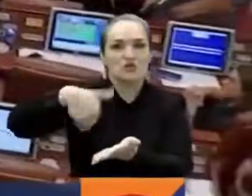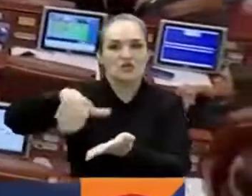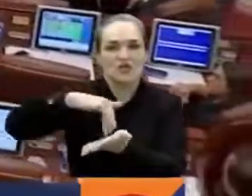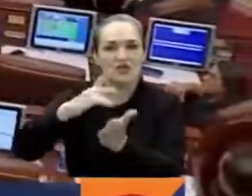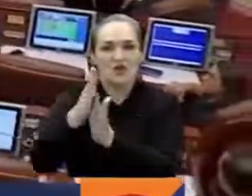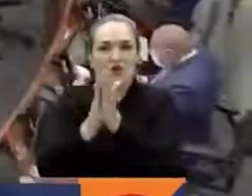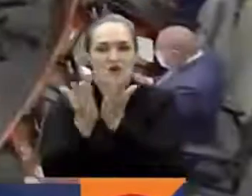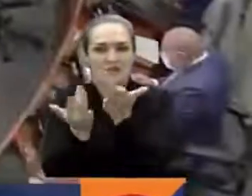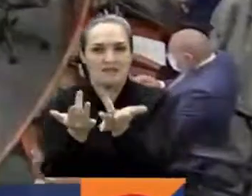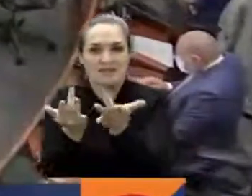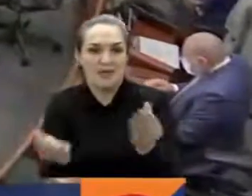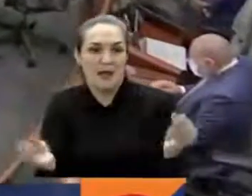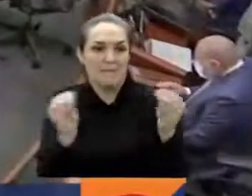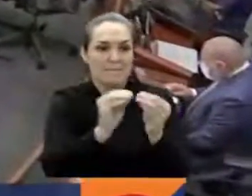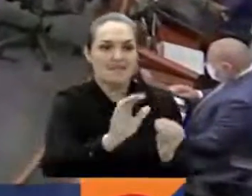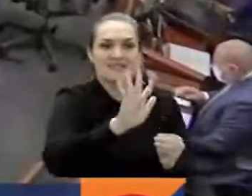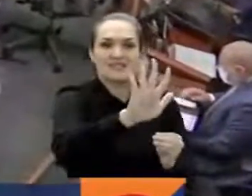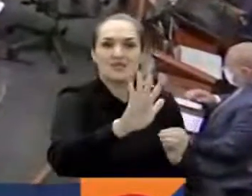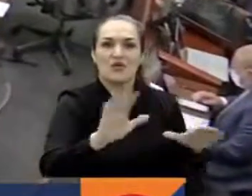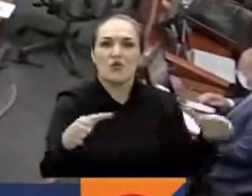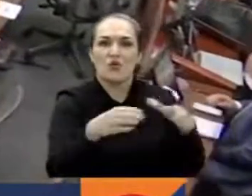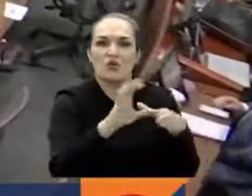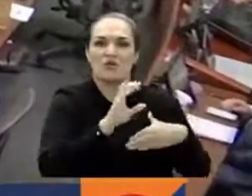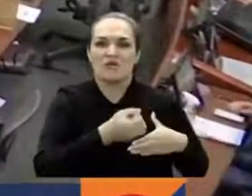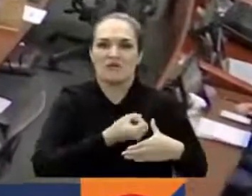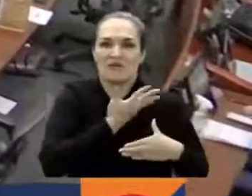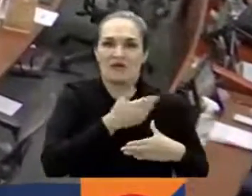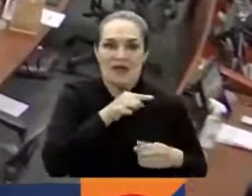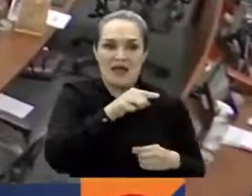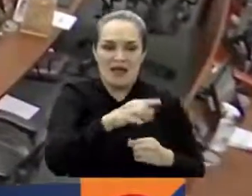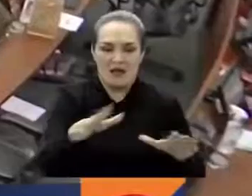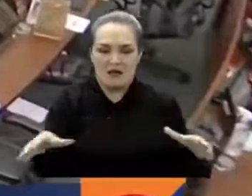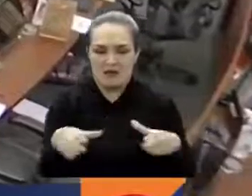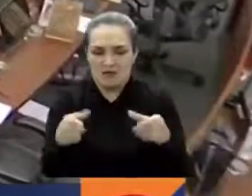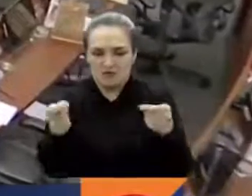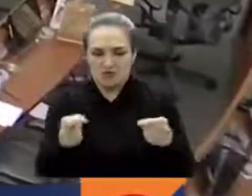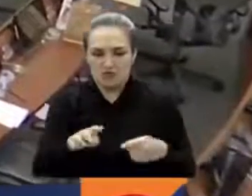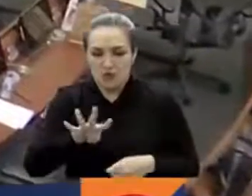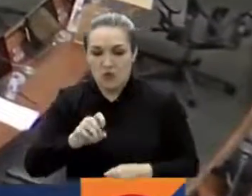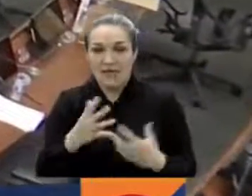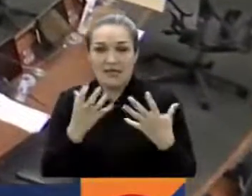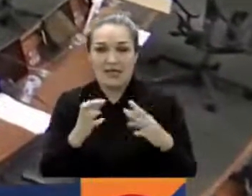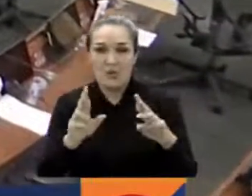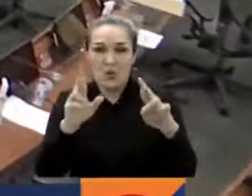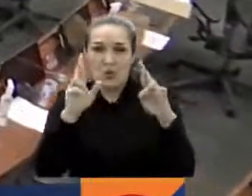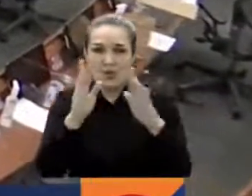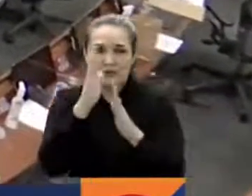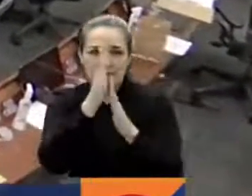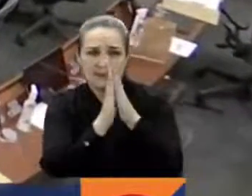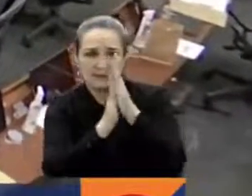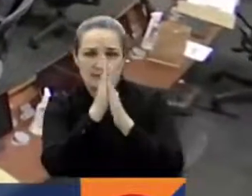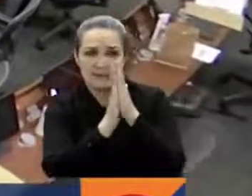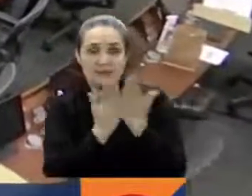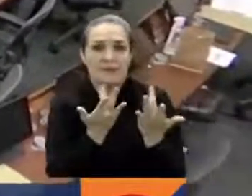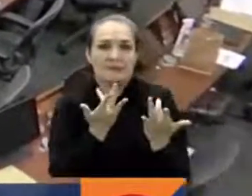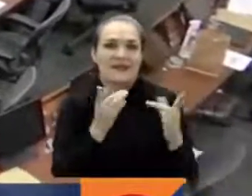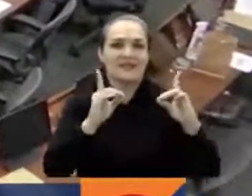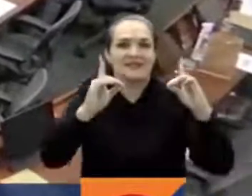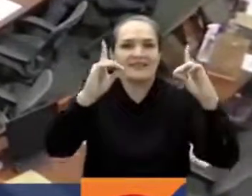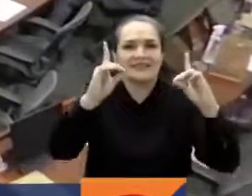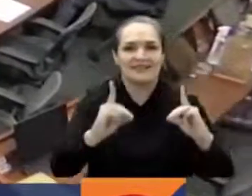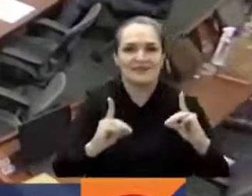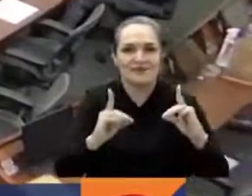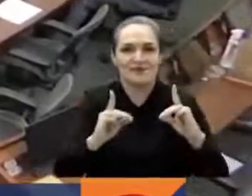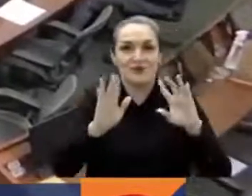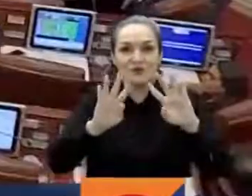Esperanza y a 5 de Comunes para un total de 40. Aquí están a la espera precisamente de las definiciones que tomen los